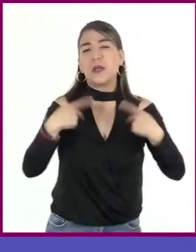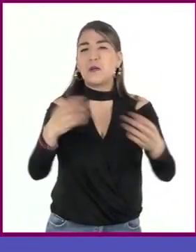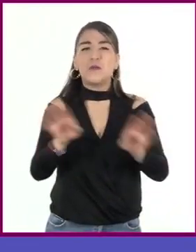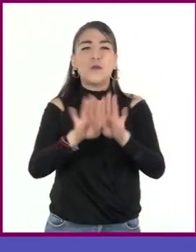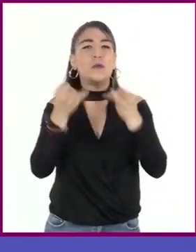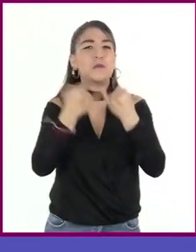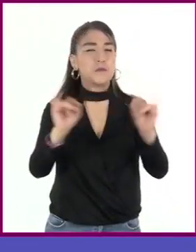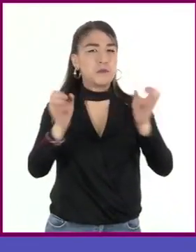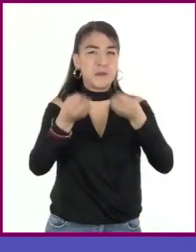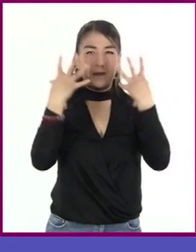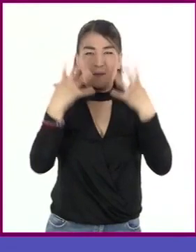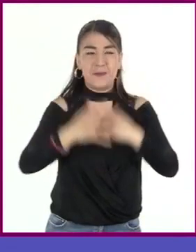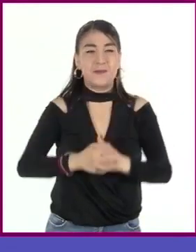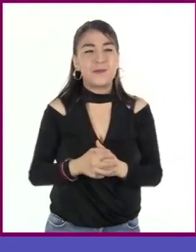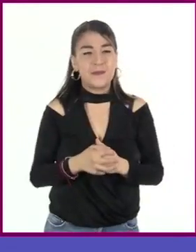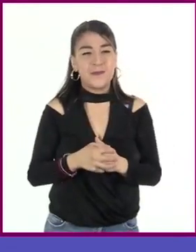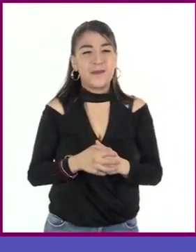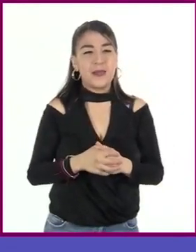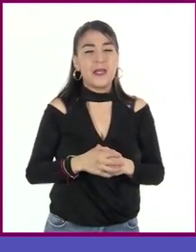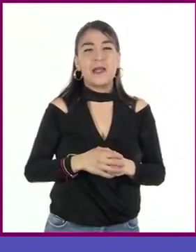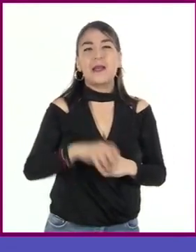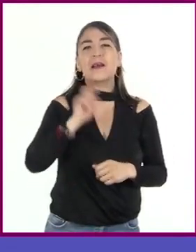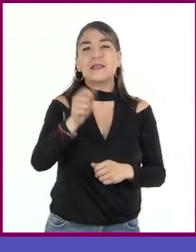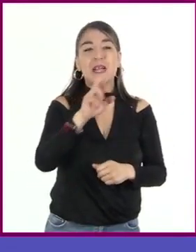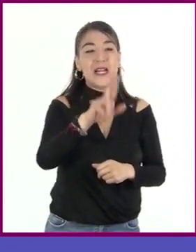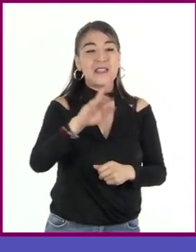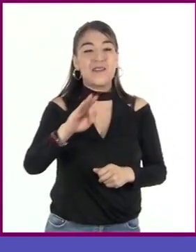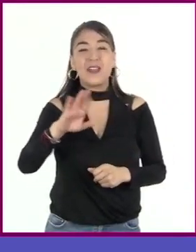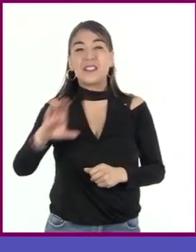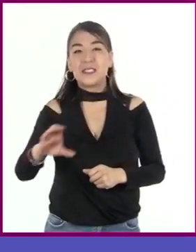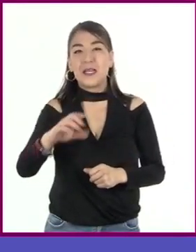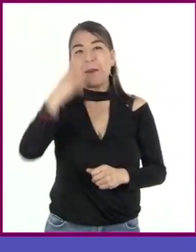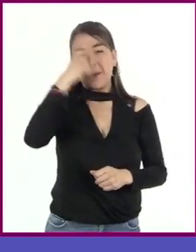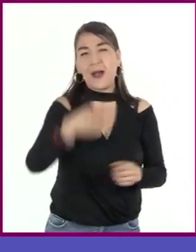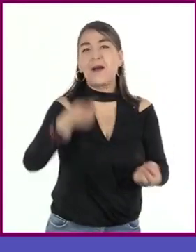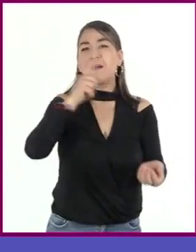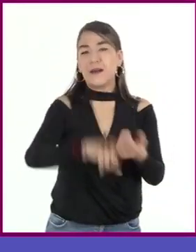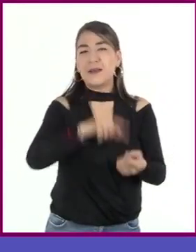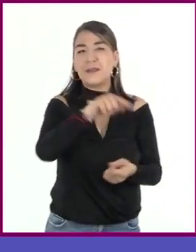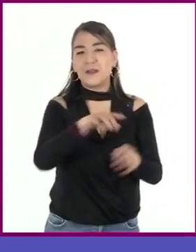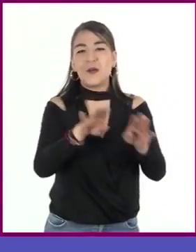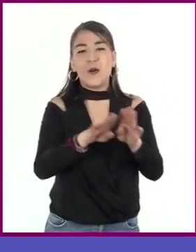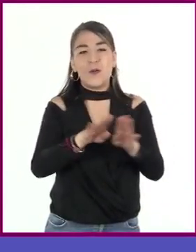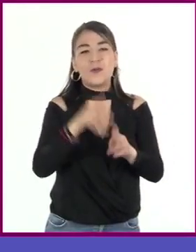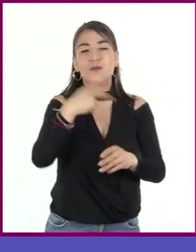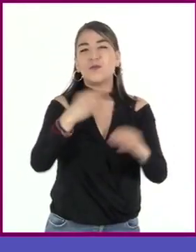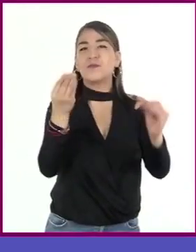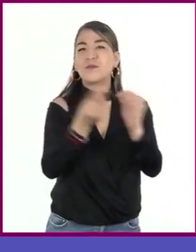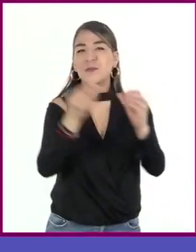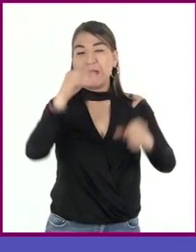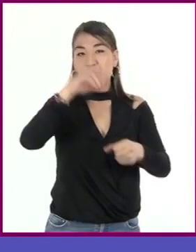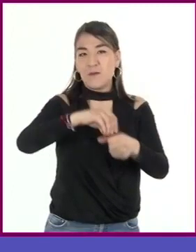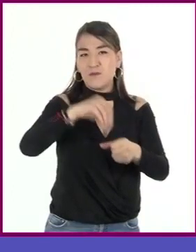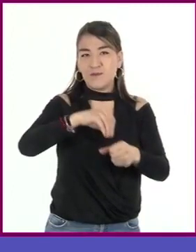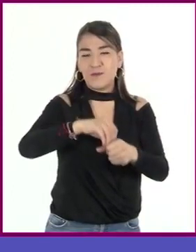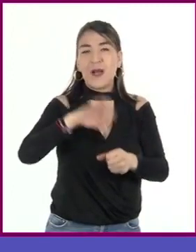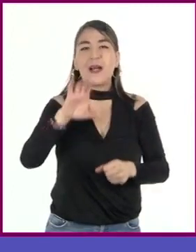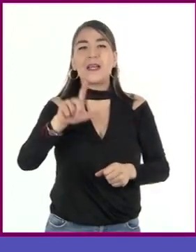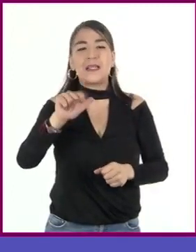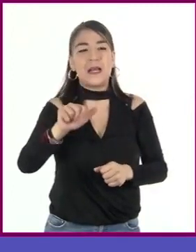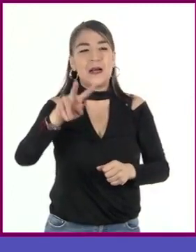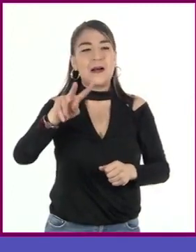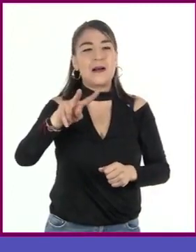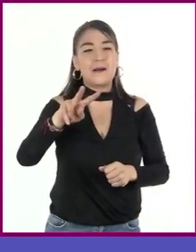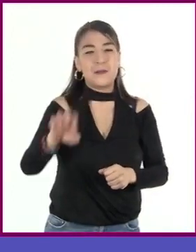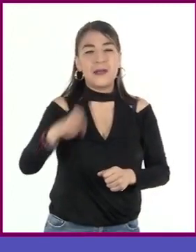individuos. 3. Clave del Registro Federal de Contribuyentes, RFC, del comprador y vendedor,